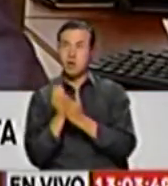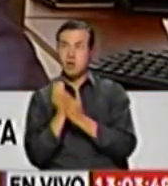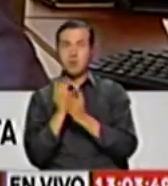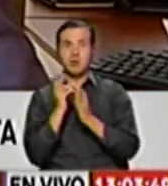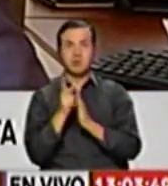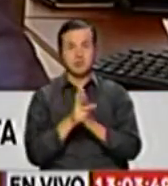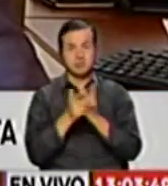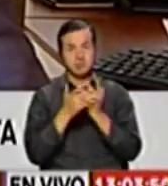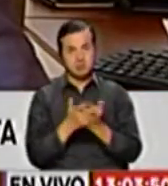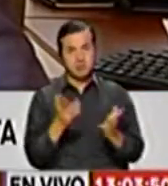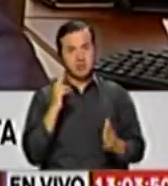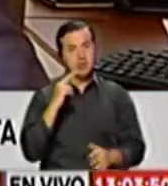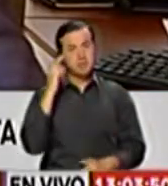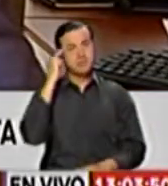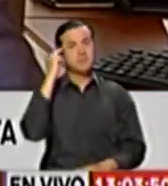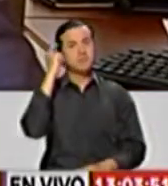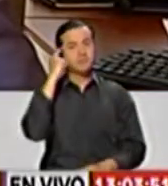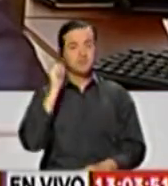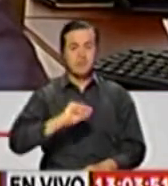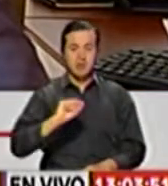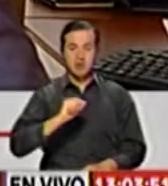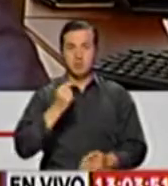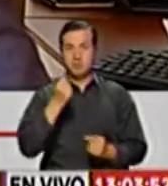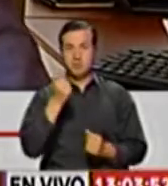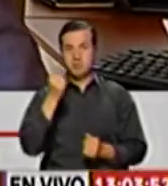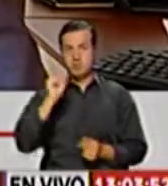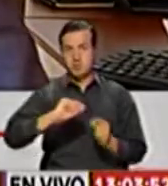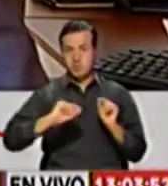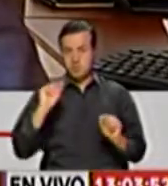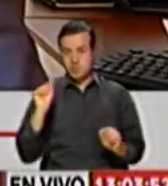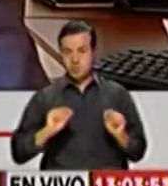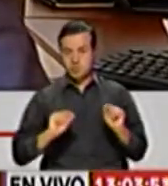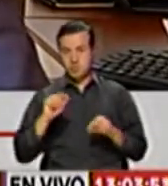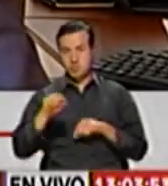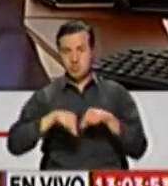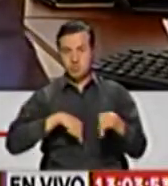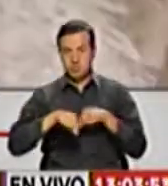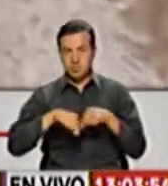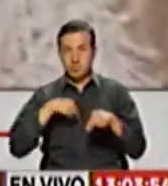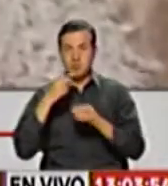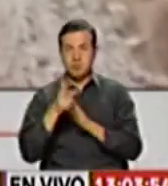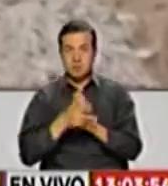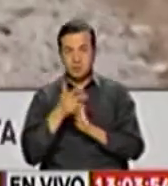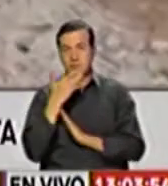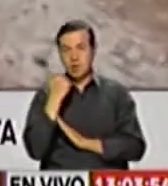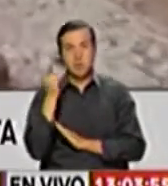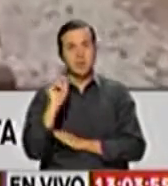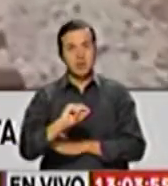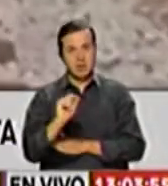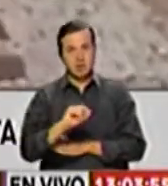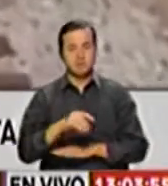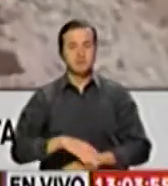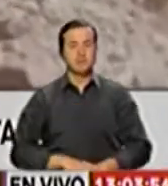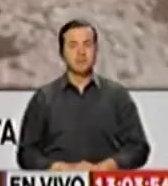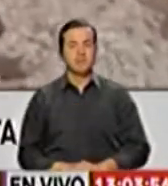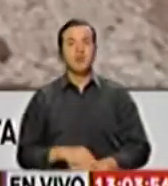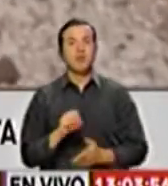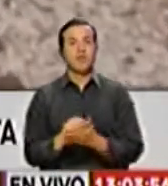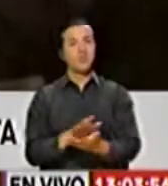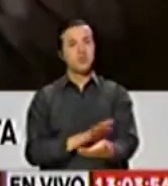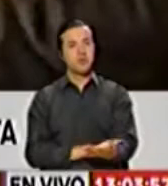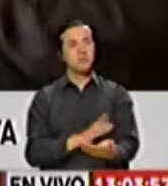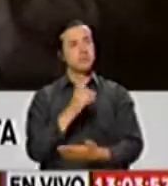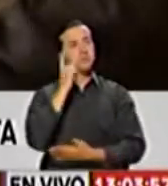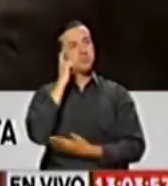lógica de abaratar costos con la transportación férrea, ¿no? Consideran que la sostenibilidad del proyecto